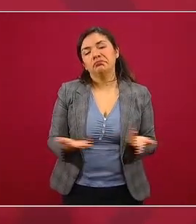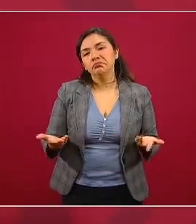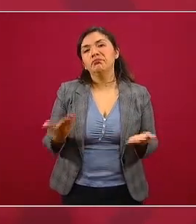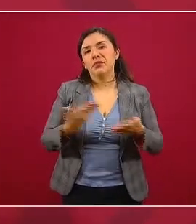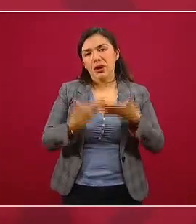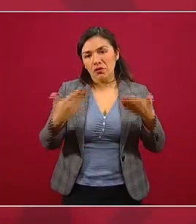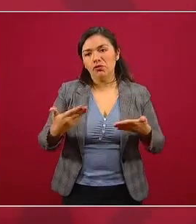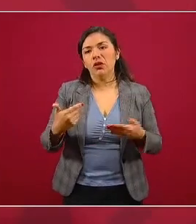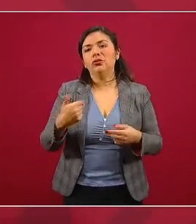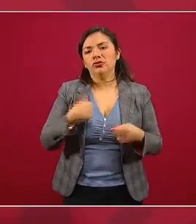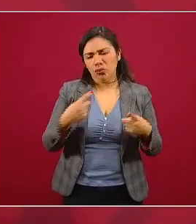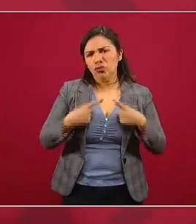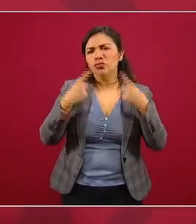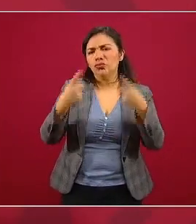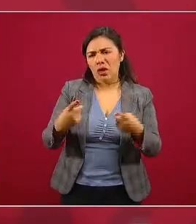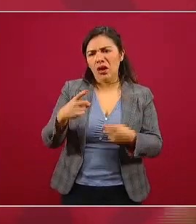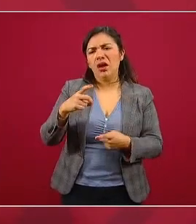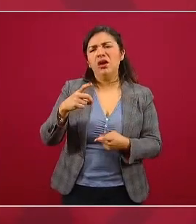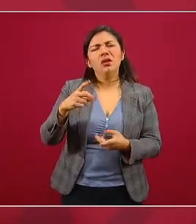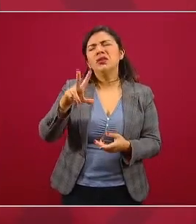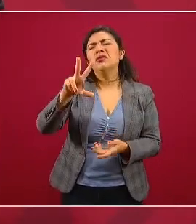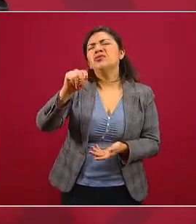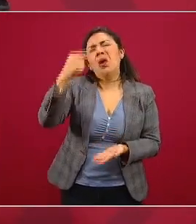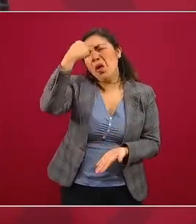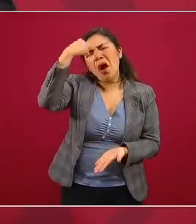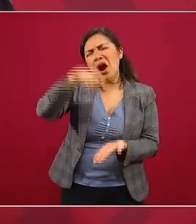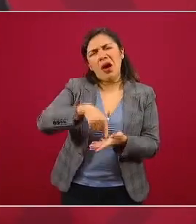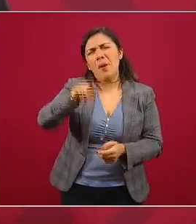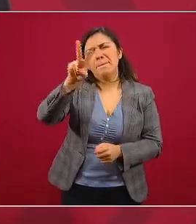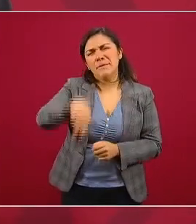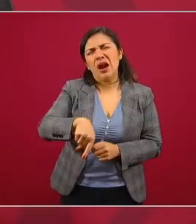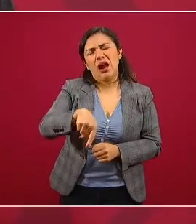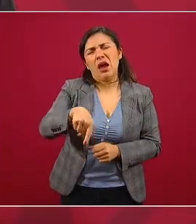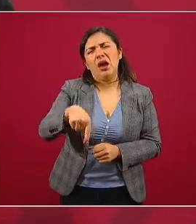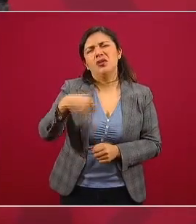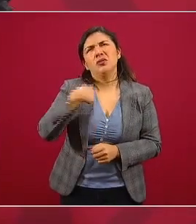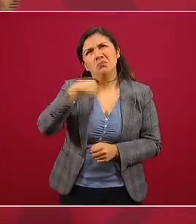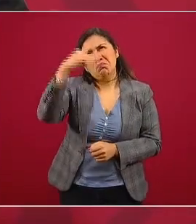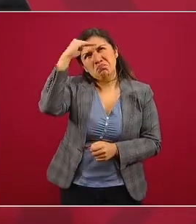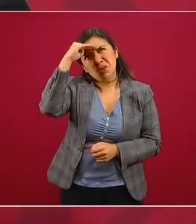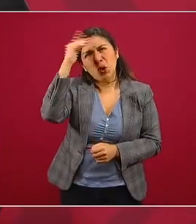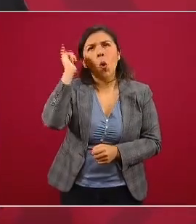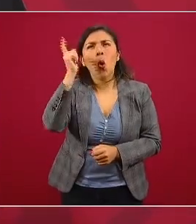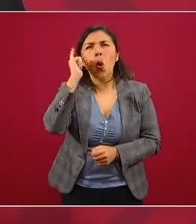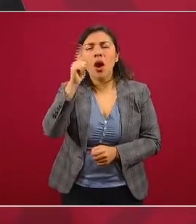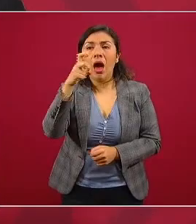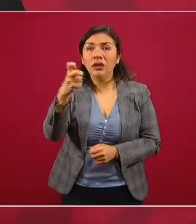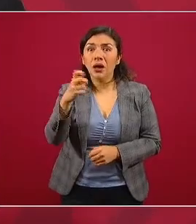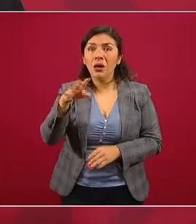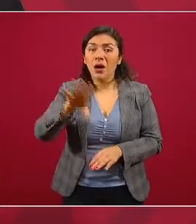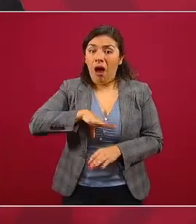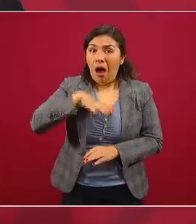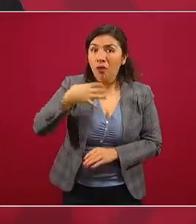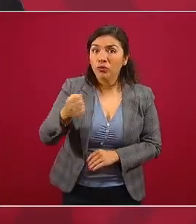garantizar protección. Ajá. No creo también, y lo deseo, que no pase a mayores,